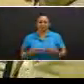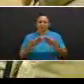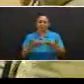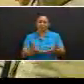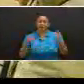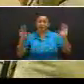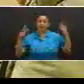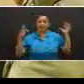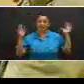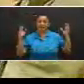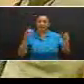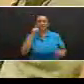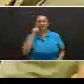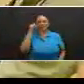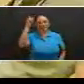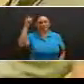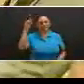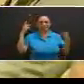Dele palmas al Señor.